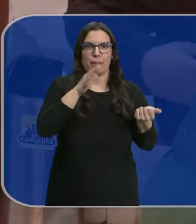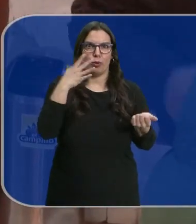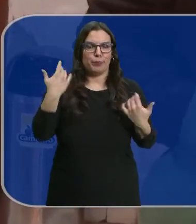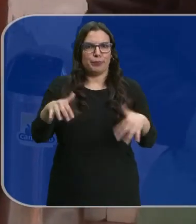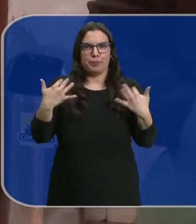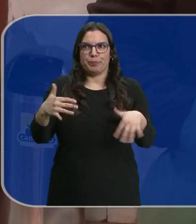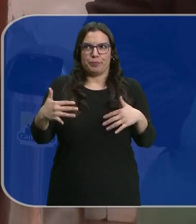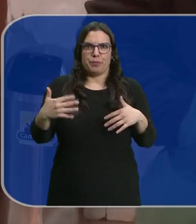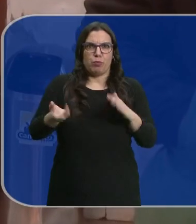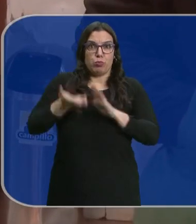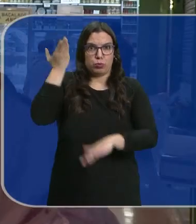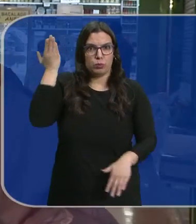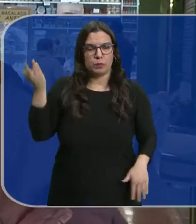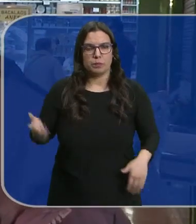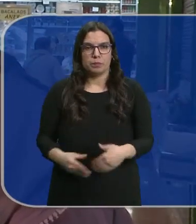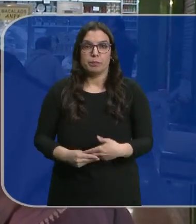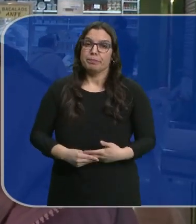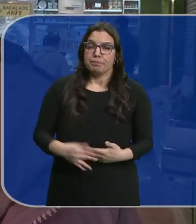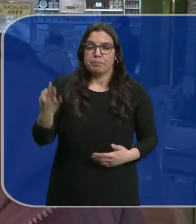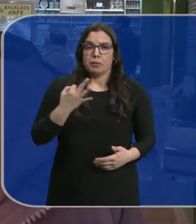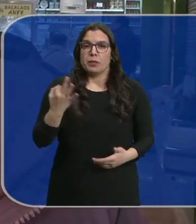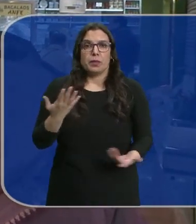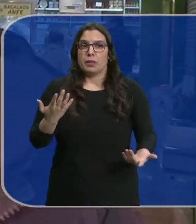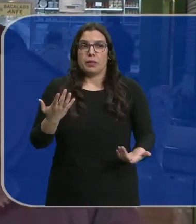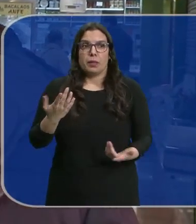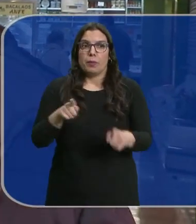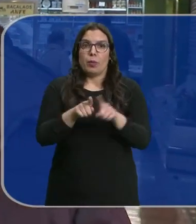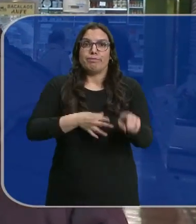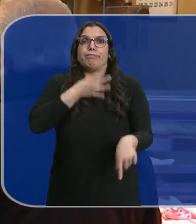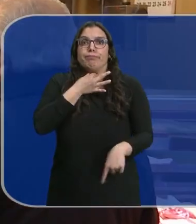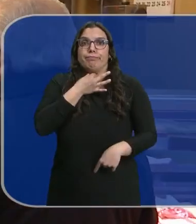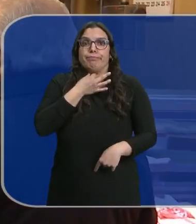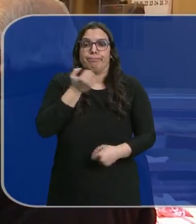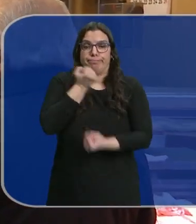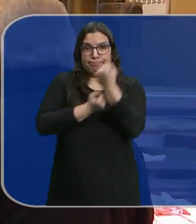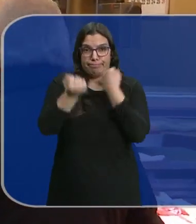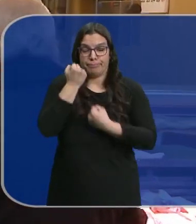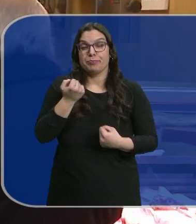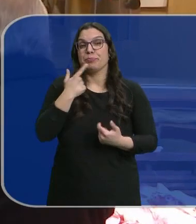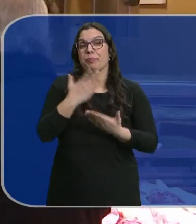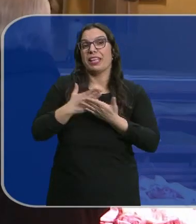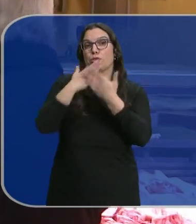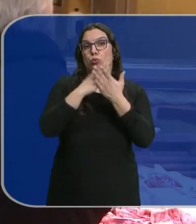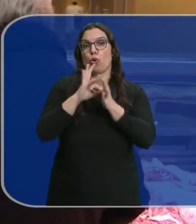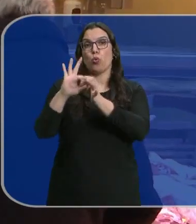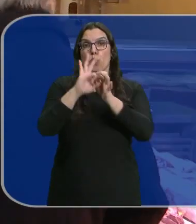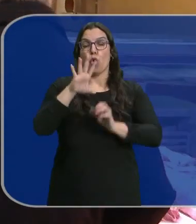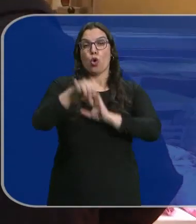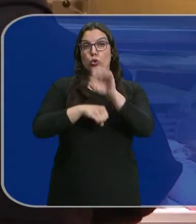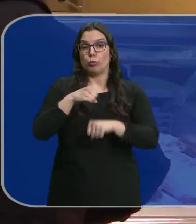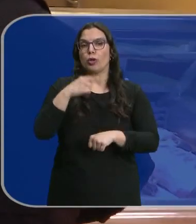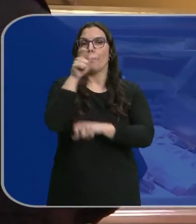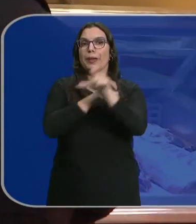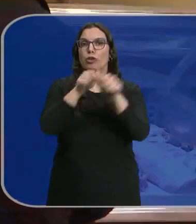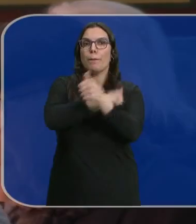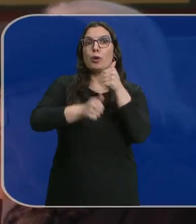cosa sube mucho, ¿eh? Hay que apretarse un poco el cinturón. Según un estudio de la Unión de Consumidores, más